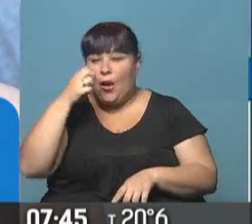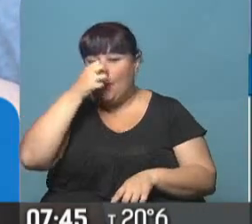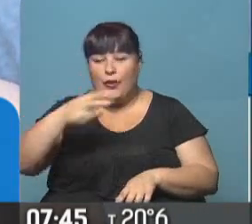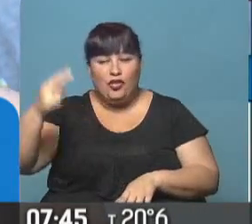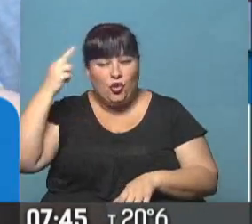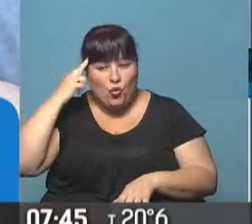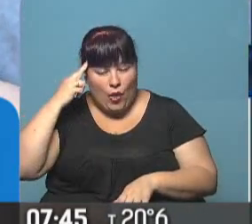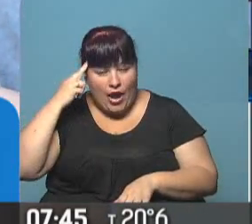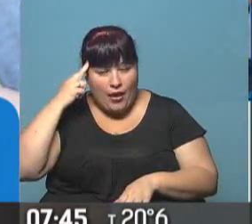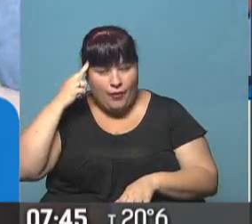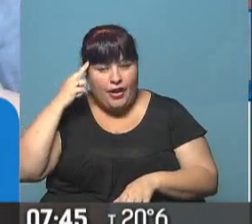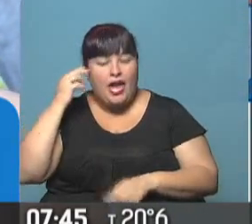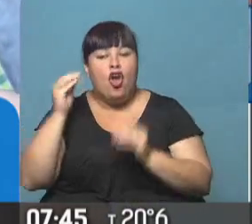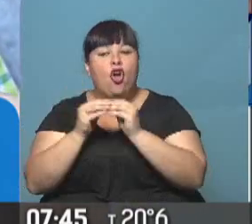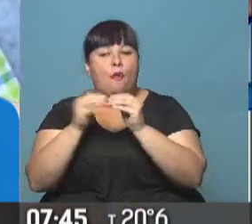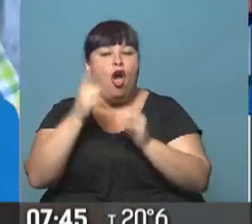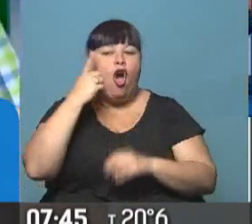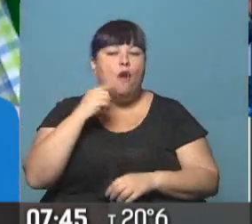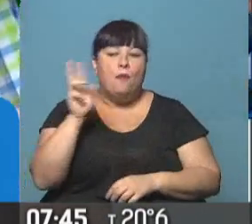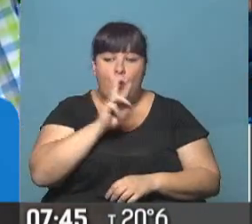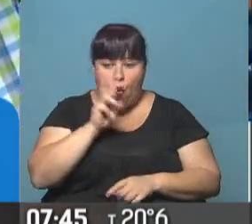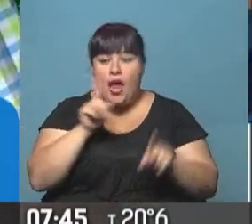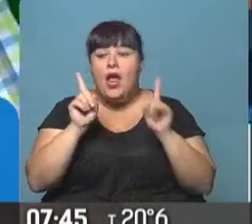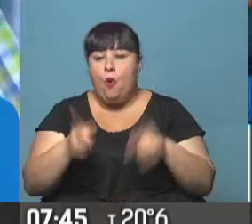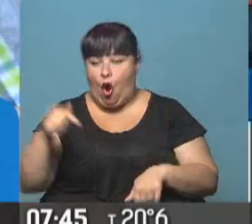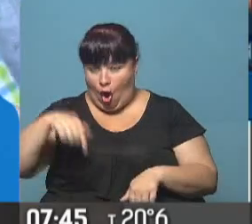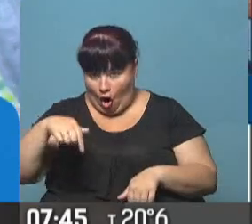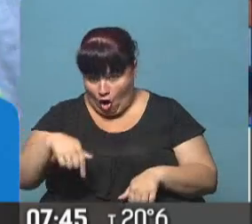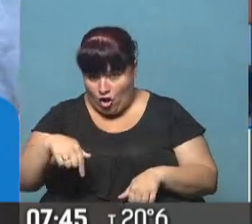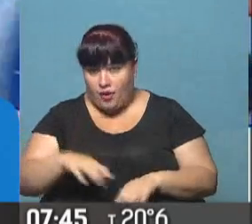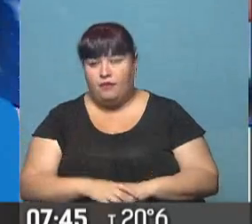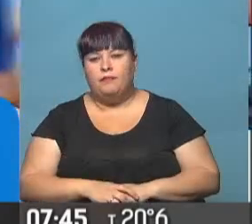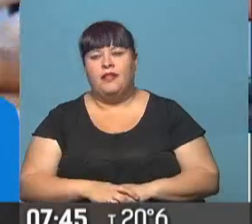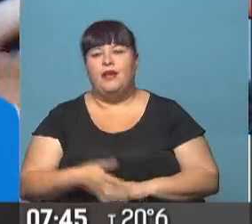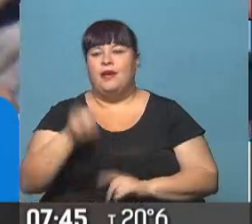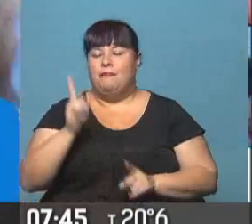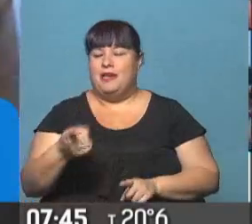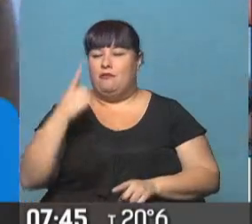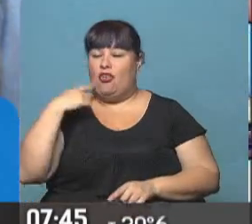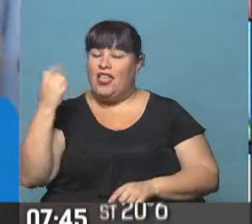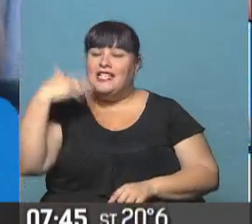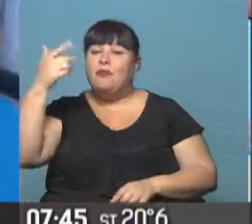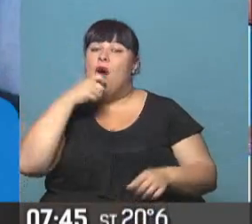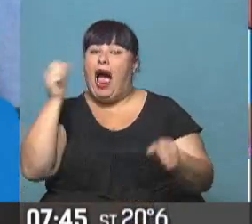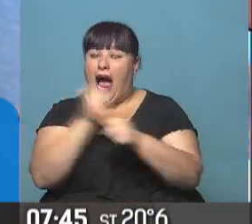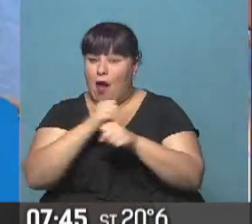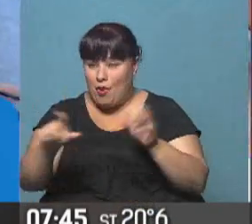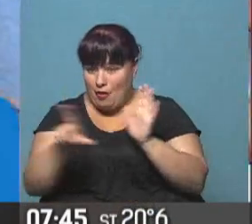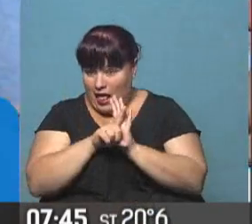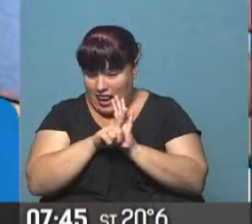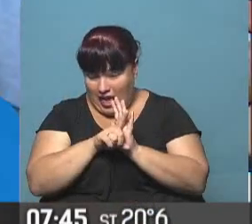29, muchas compañeras y compañeros, como estuvimos hoy, el día que intenten aprobar estas